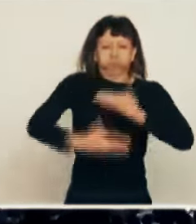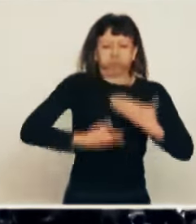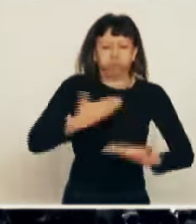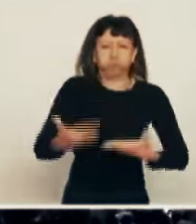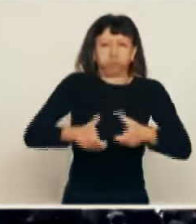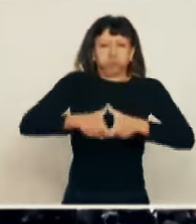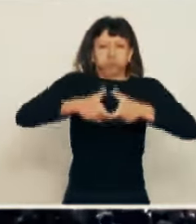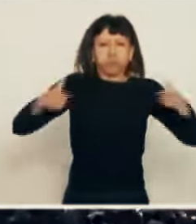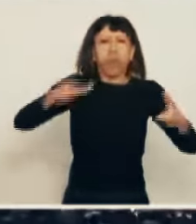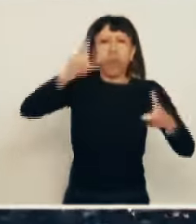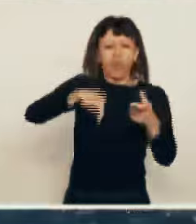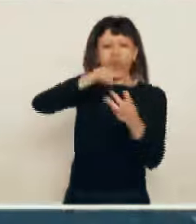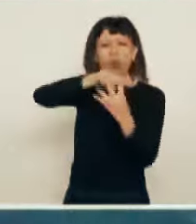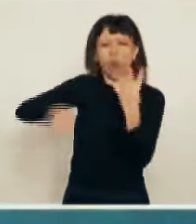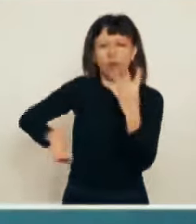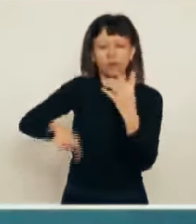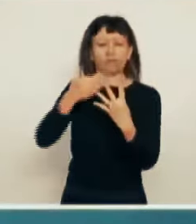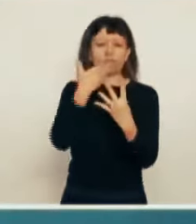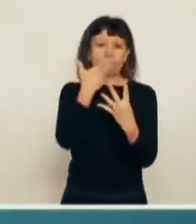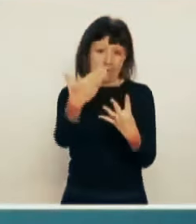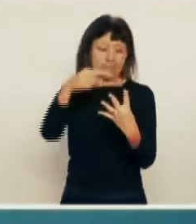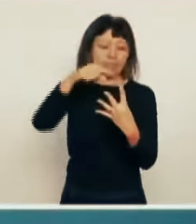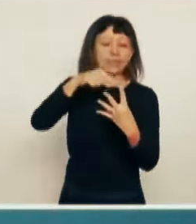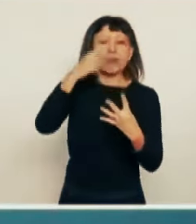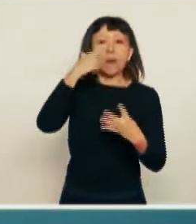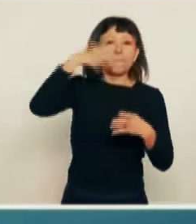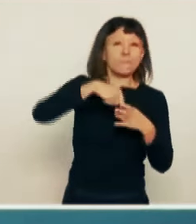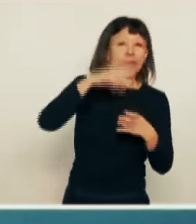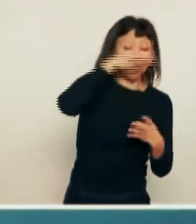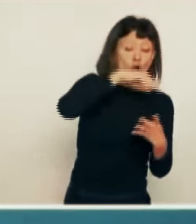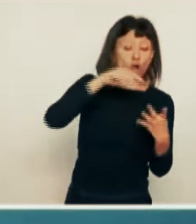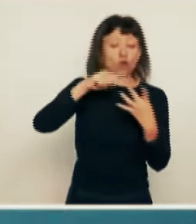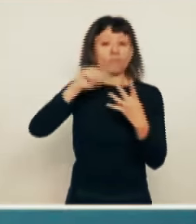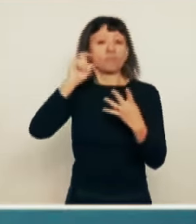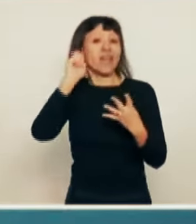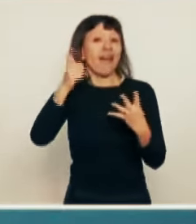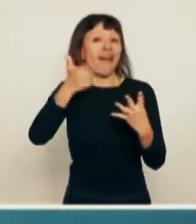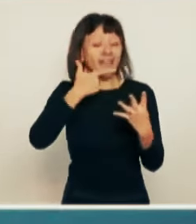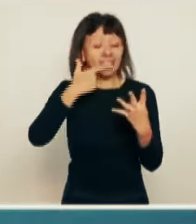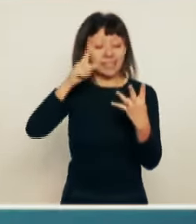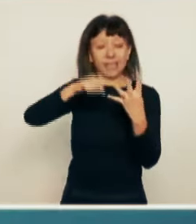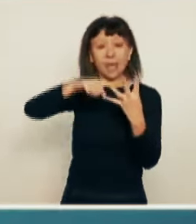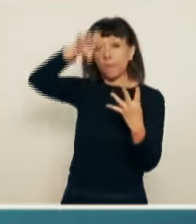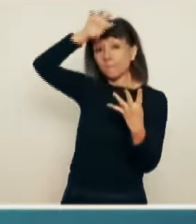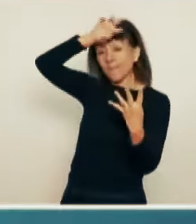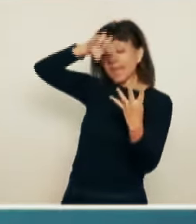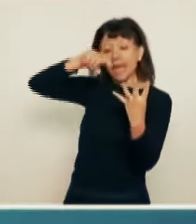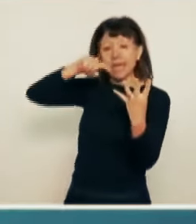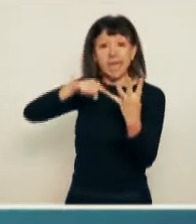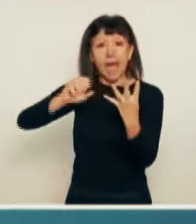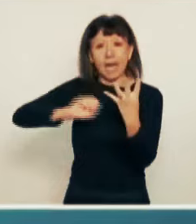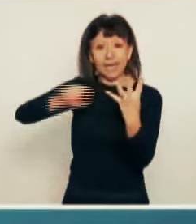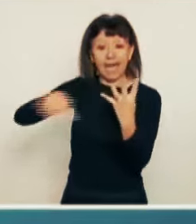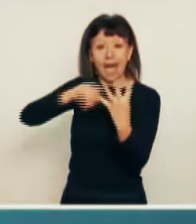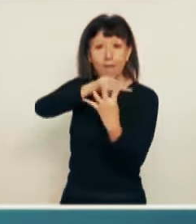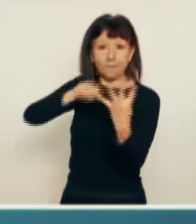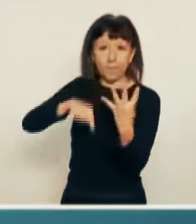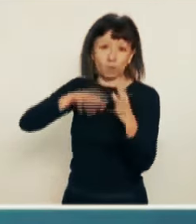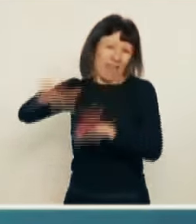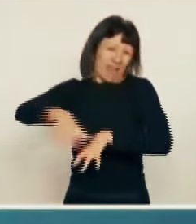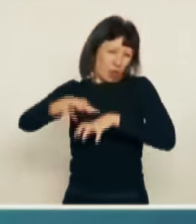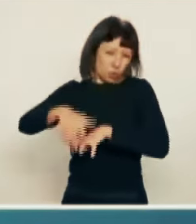lugares: petróleo, gas, minería y el campo, o sea, la